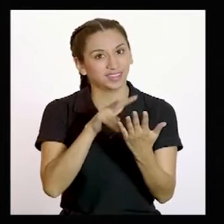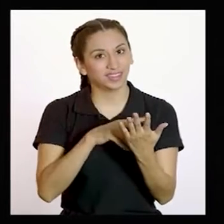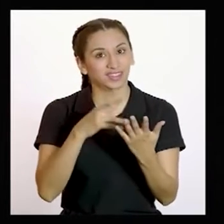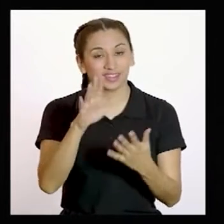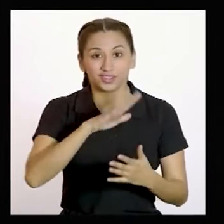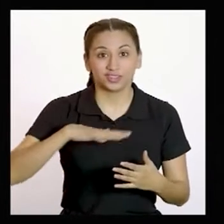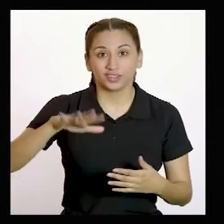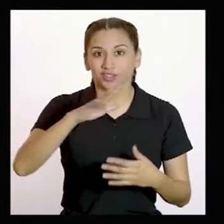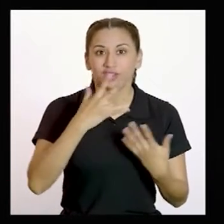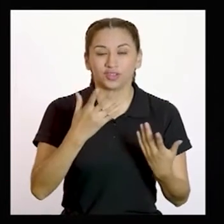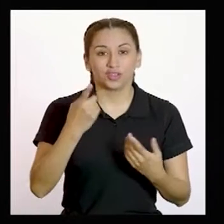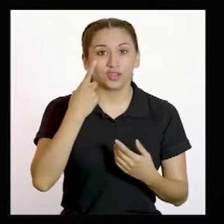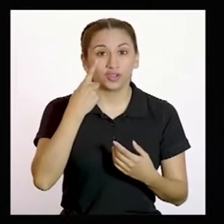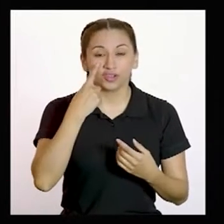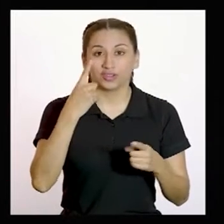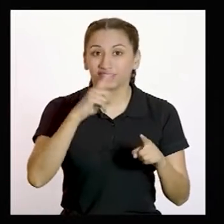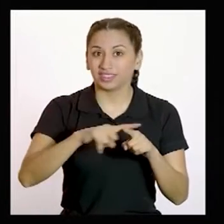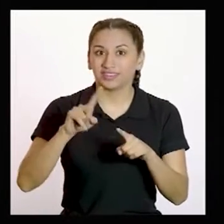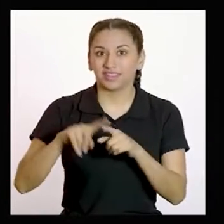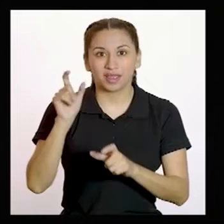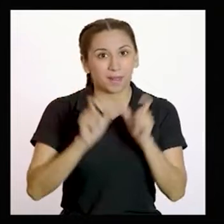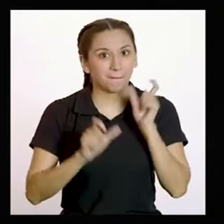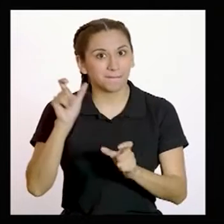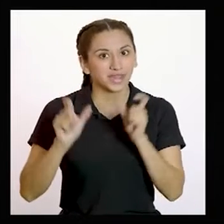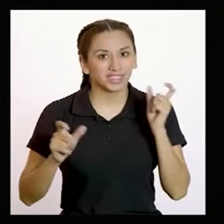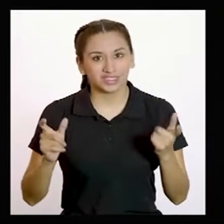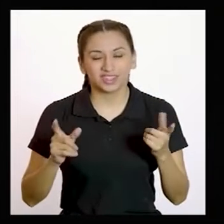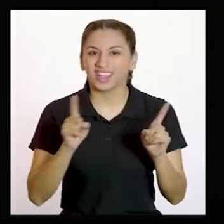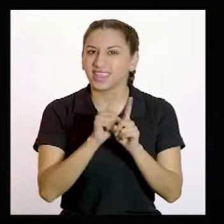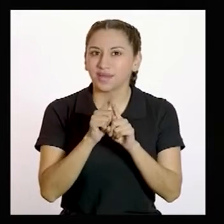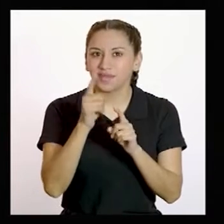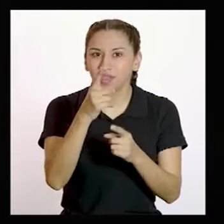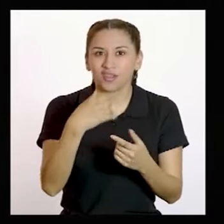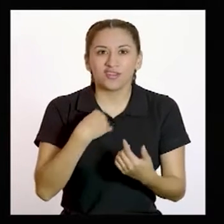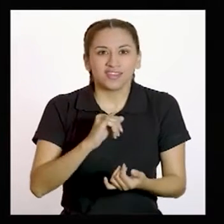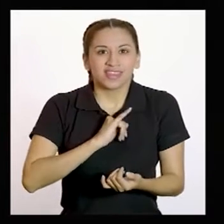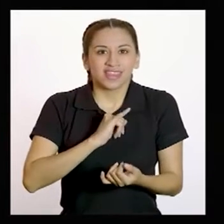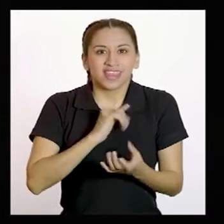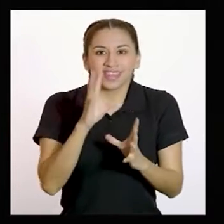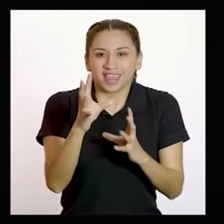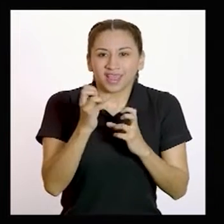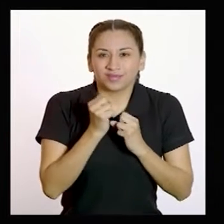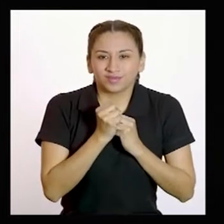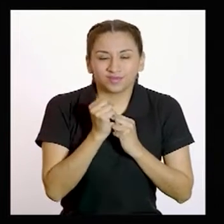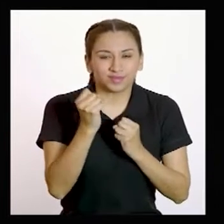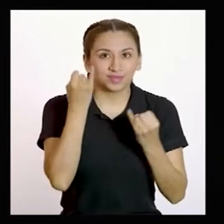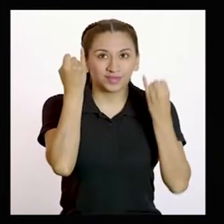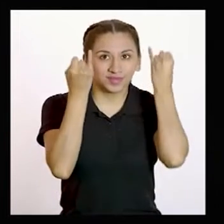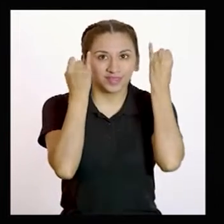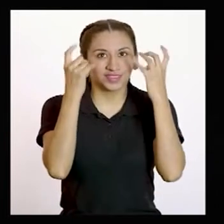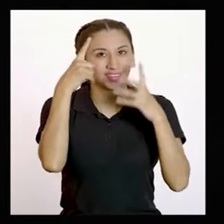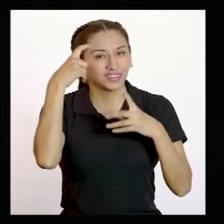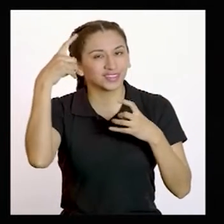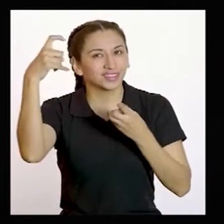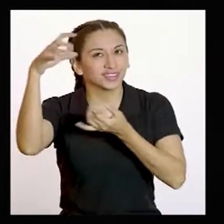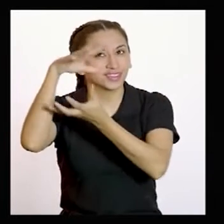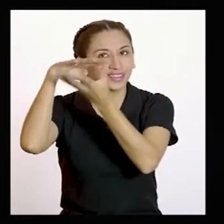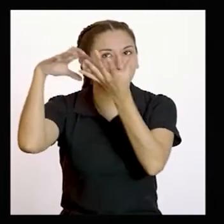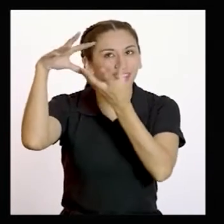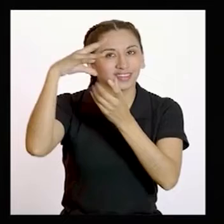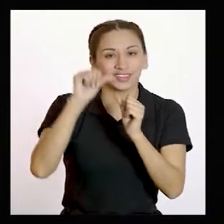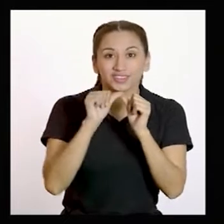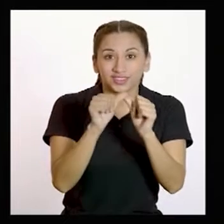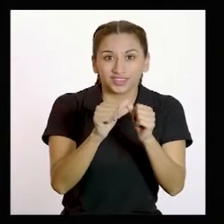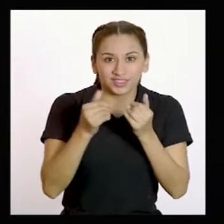leeremos textos que nos permitirán conocer otros mundos y personajes, identificarnos con ellos, imaginar, soñar